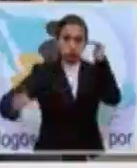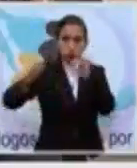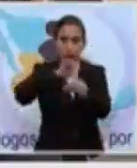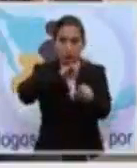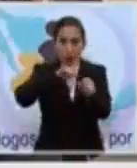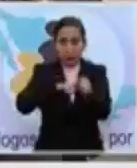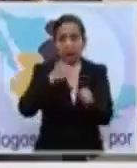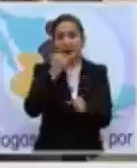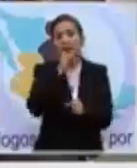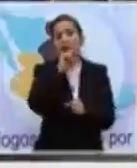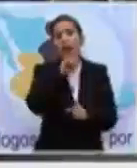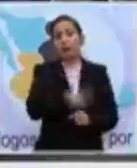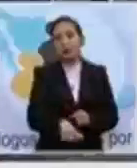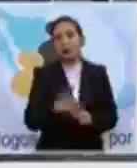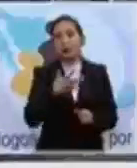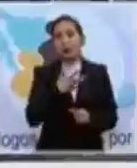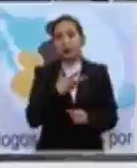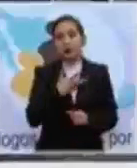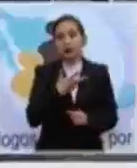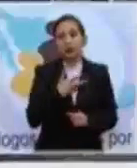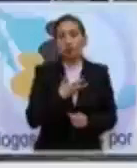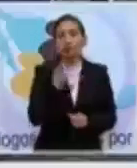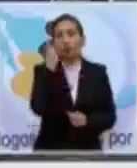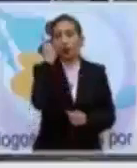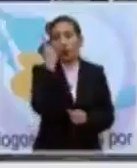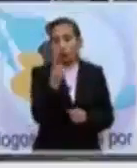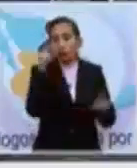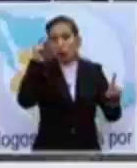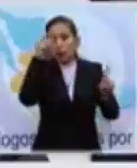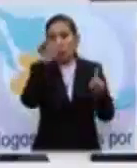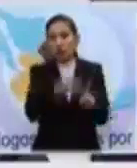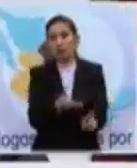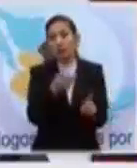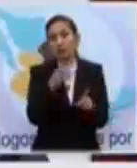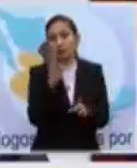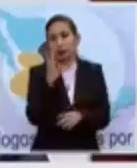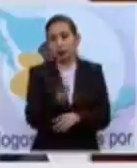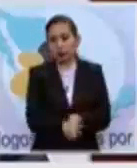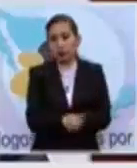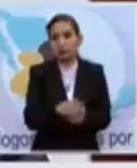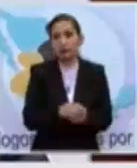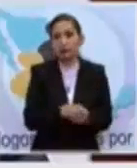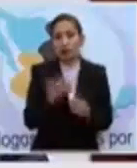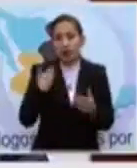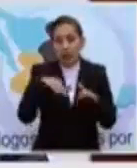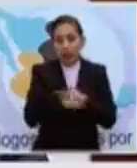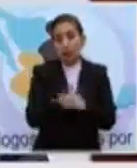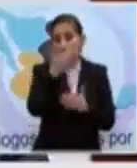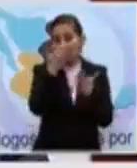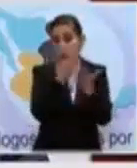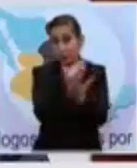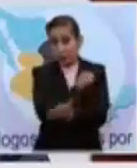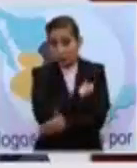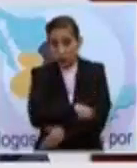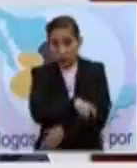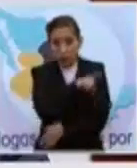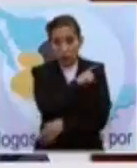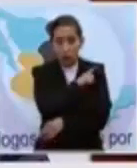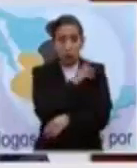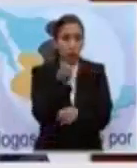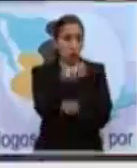lado, también conciliación que llevará a un objetivo realmente de dar la atención al acceso a los servicios de salud en